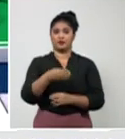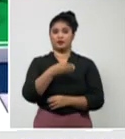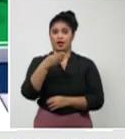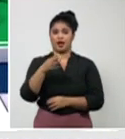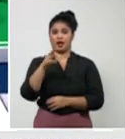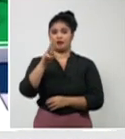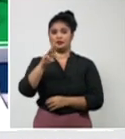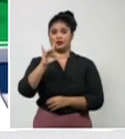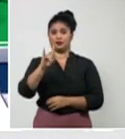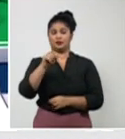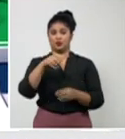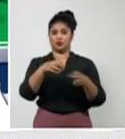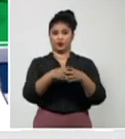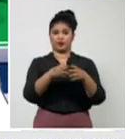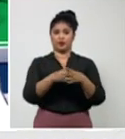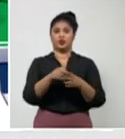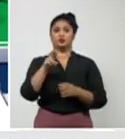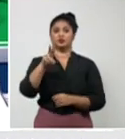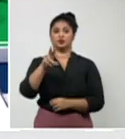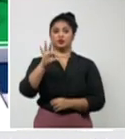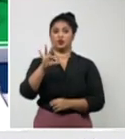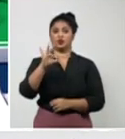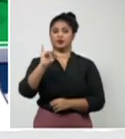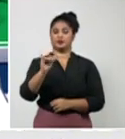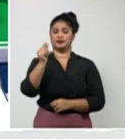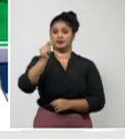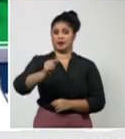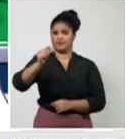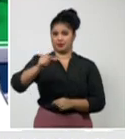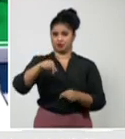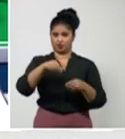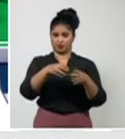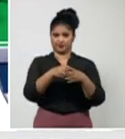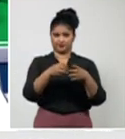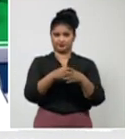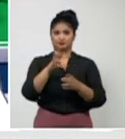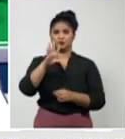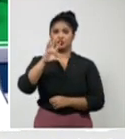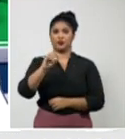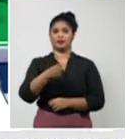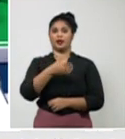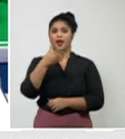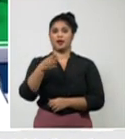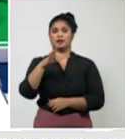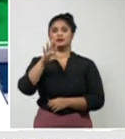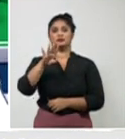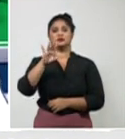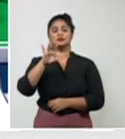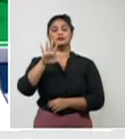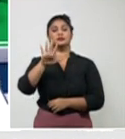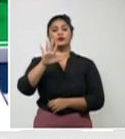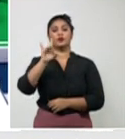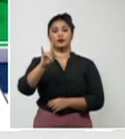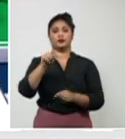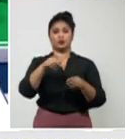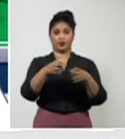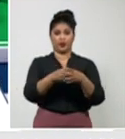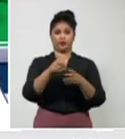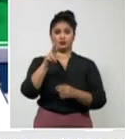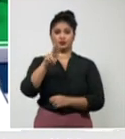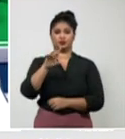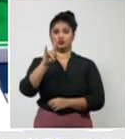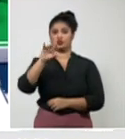son diagnosticadas en el día de ayer. De 40 a 59, 290. Y de más